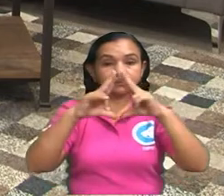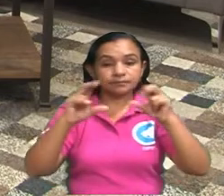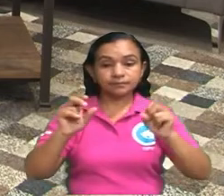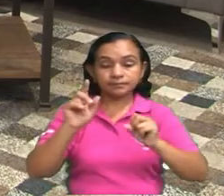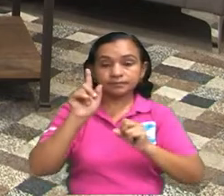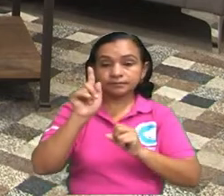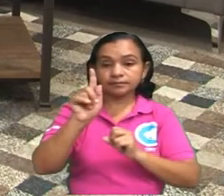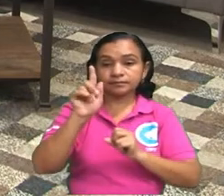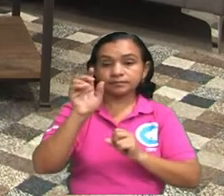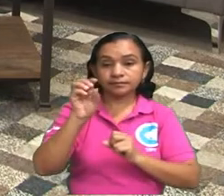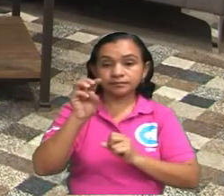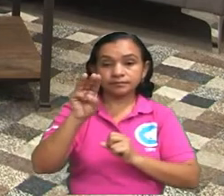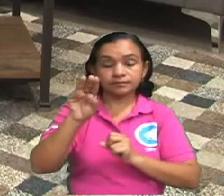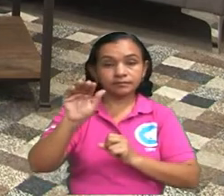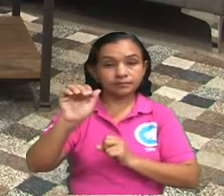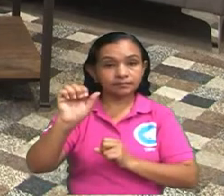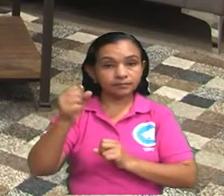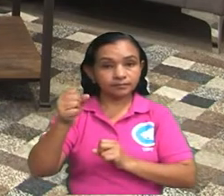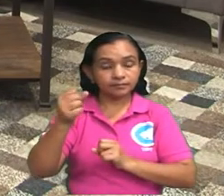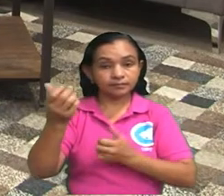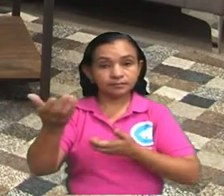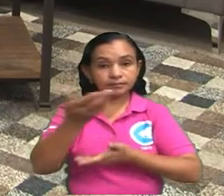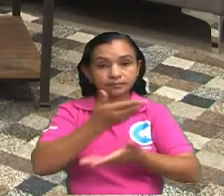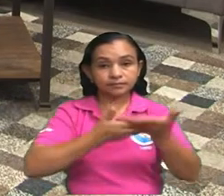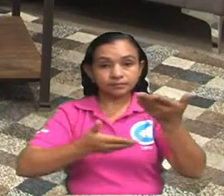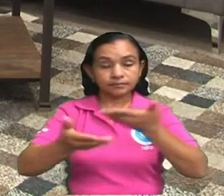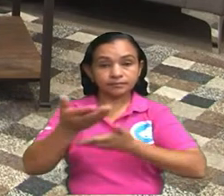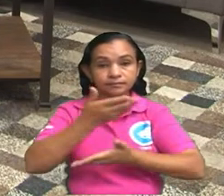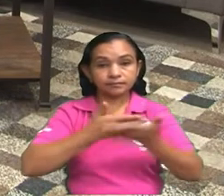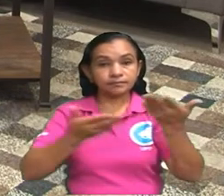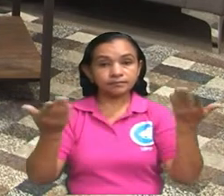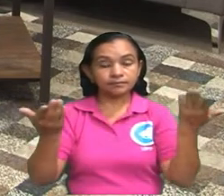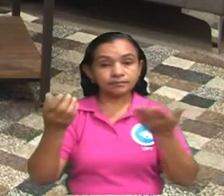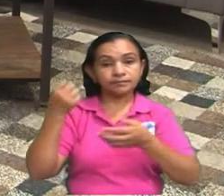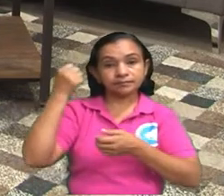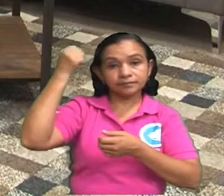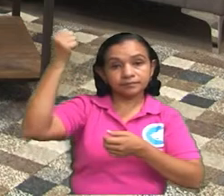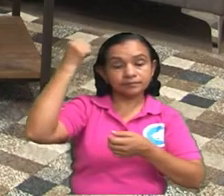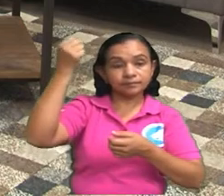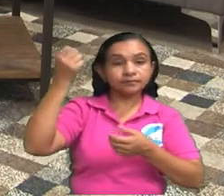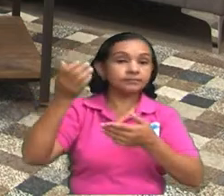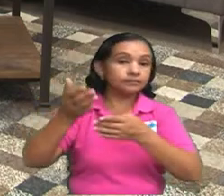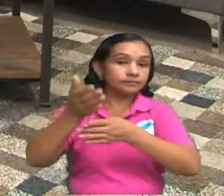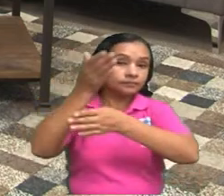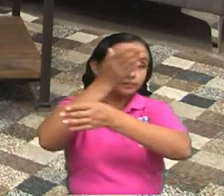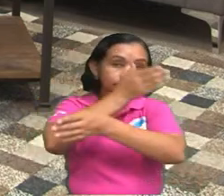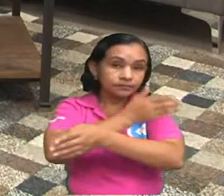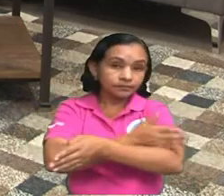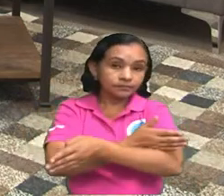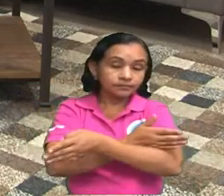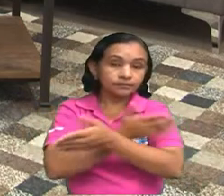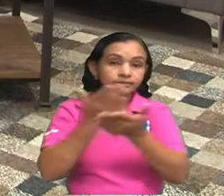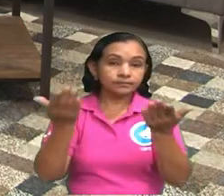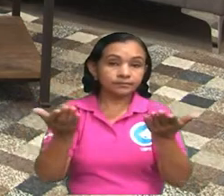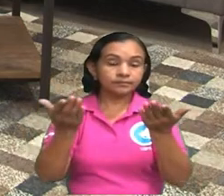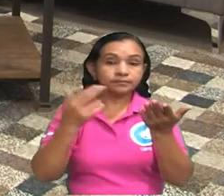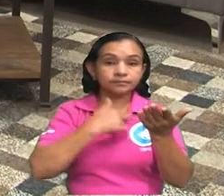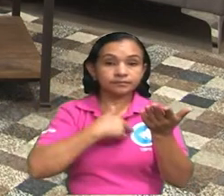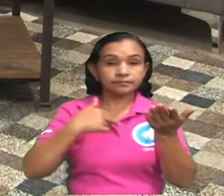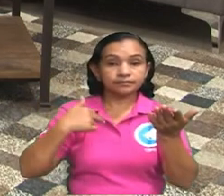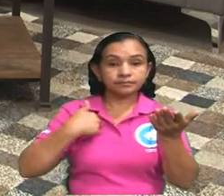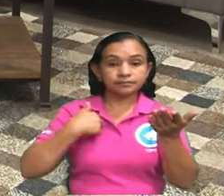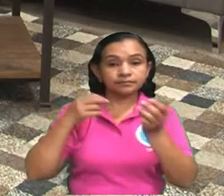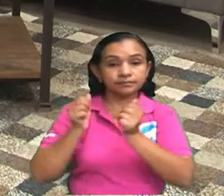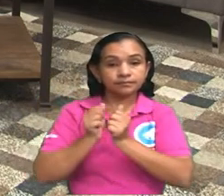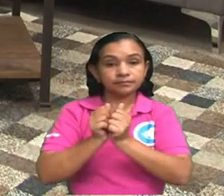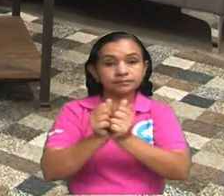ahí, igual compartiendo la euforia del triunfo. Un momento que se convierte para